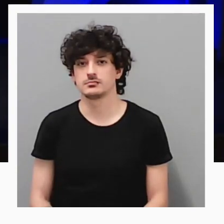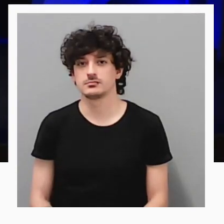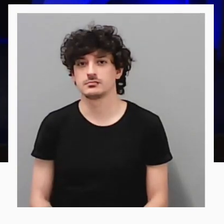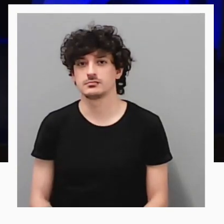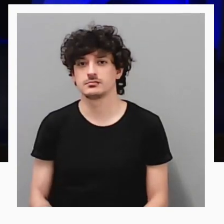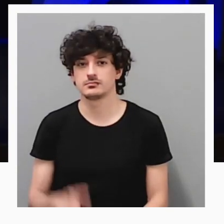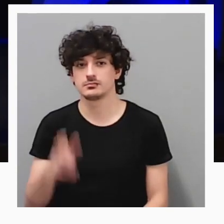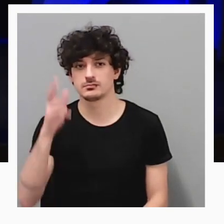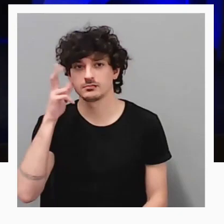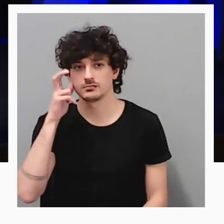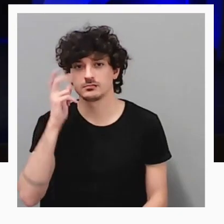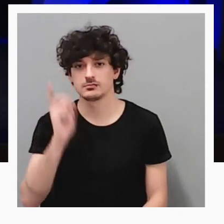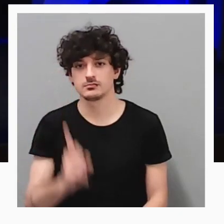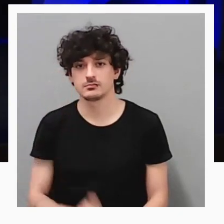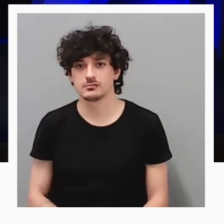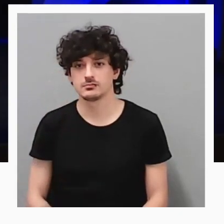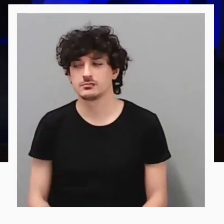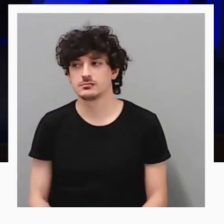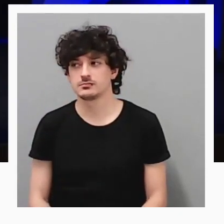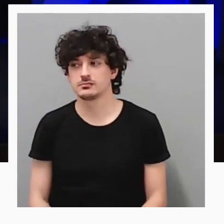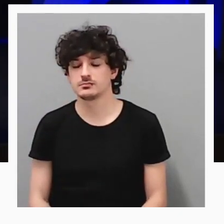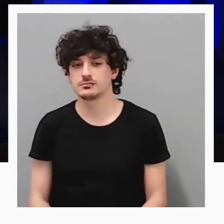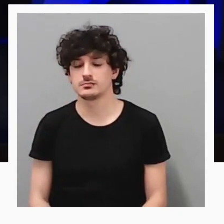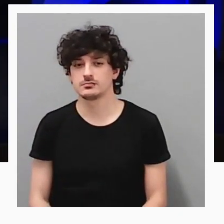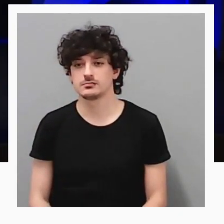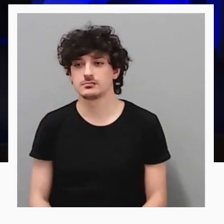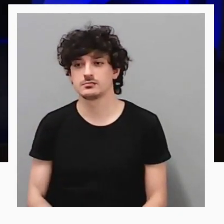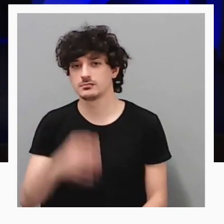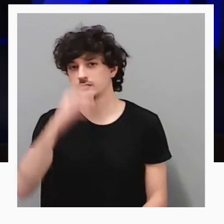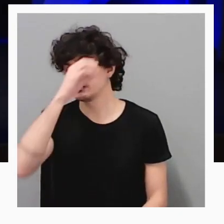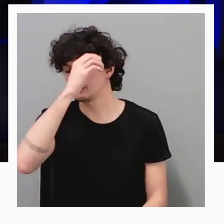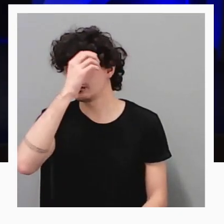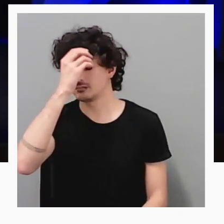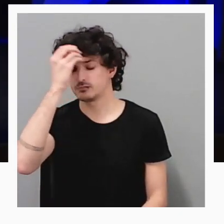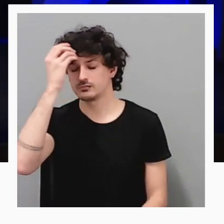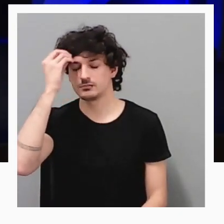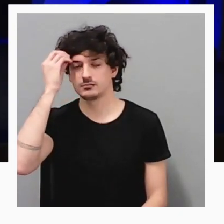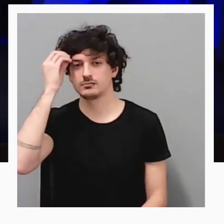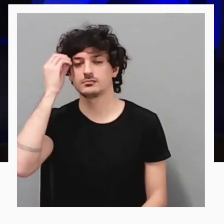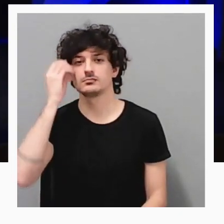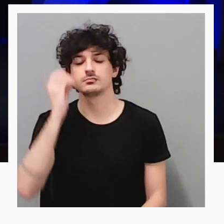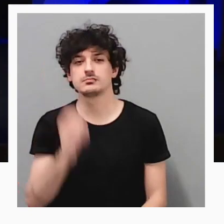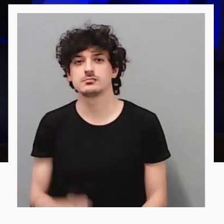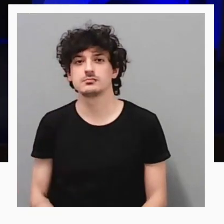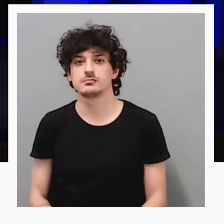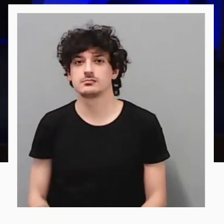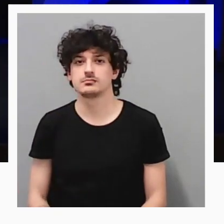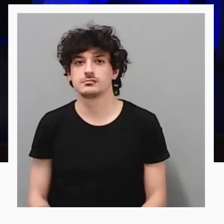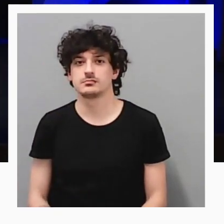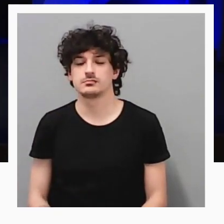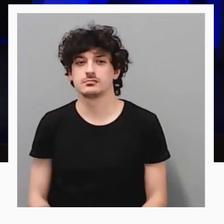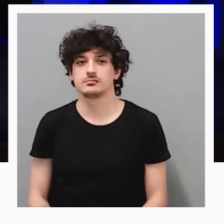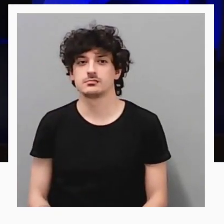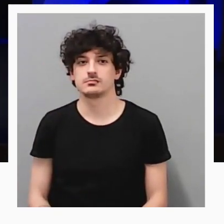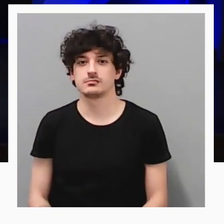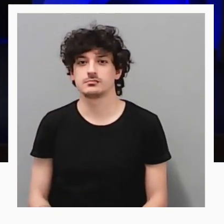hablar de otro, ¿no? Diversidad sin un proceso de gestión y de inclusión no tiene por qué ser positiva, ¿no? La